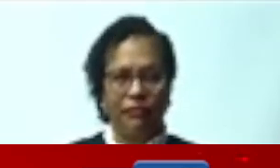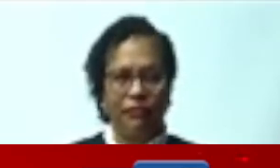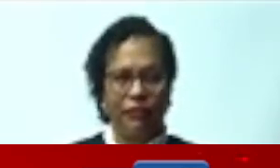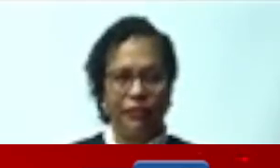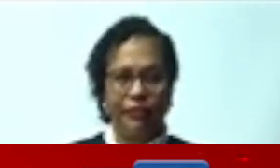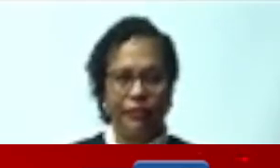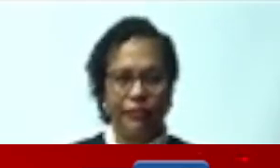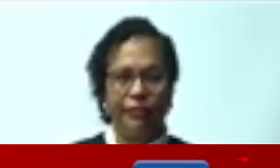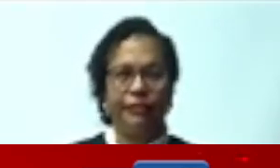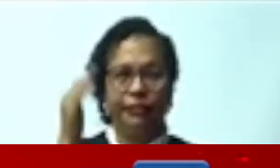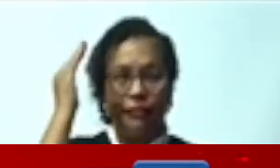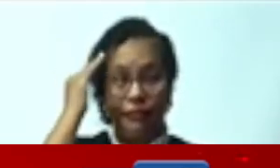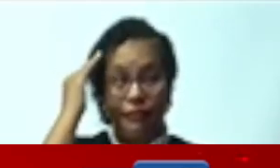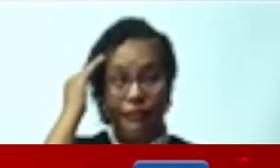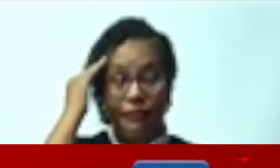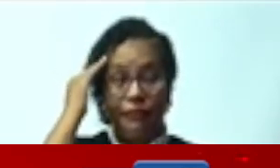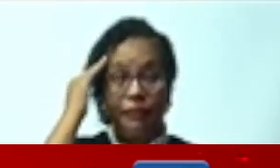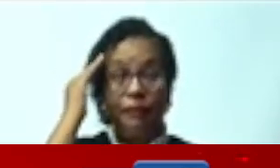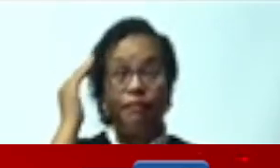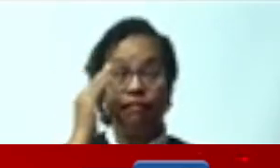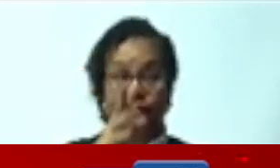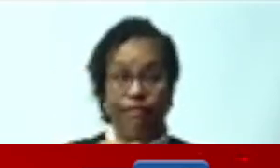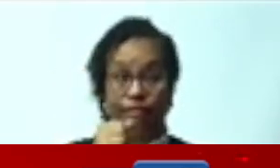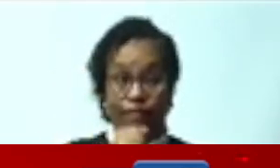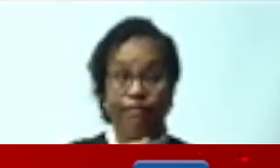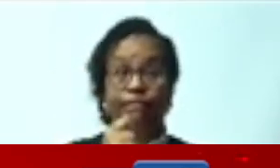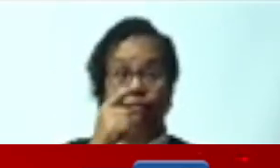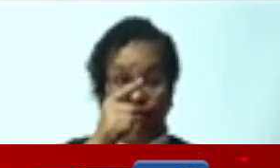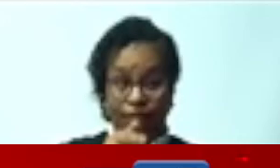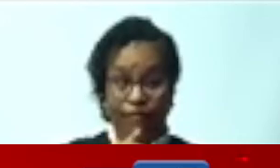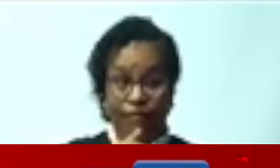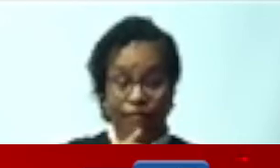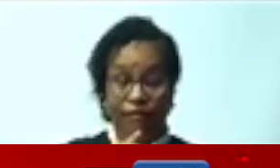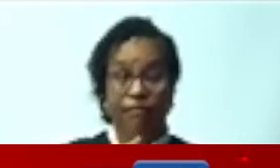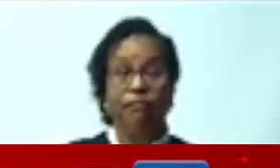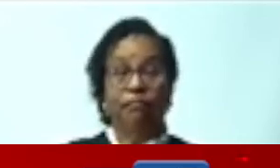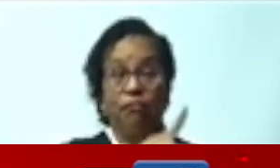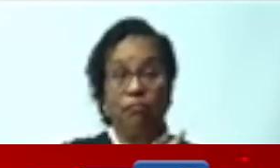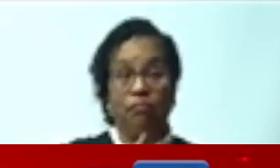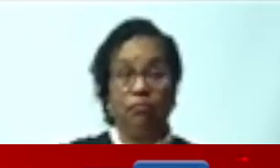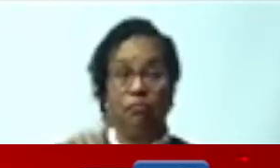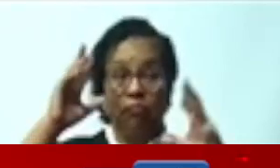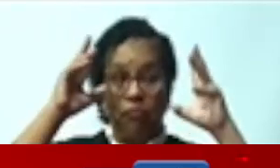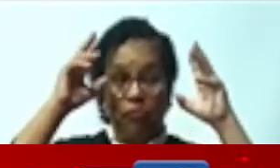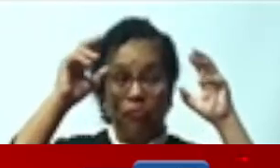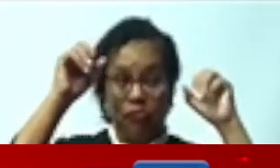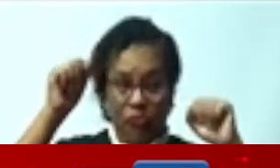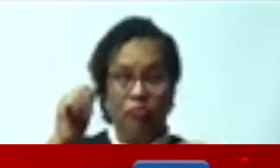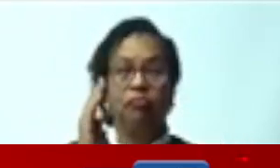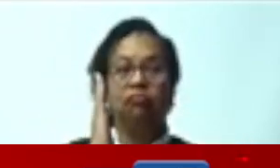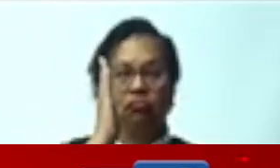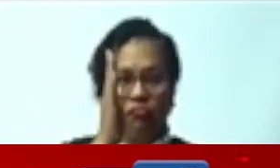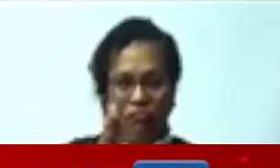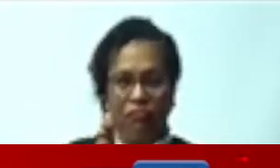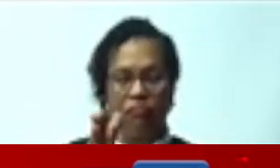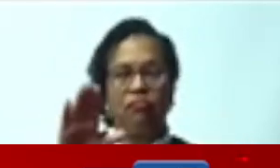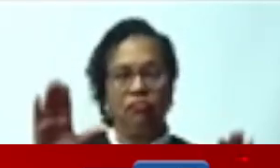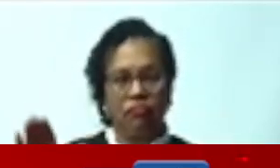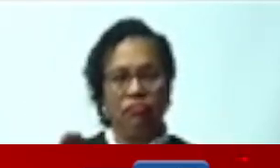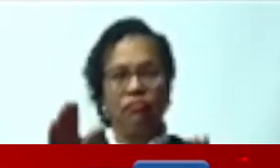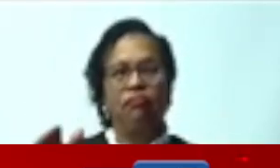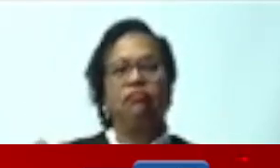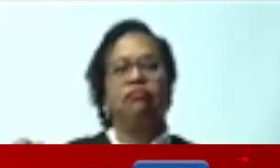próximo año nuestro señor presidente hará lo mismo con la homologación de los